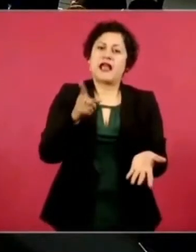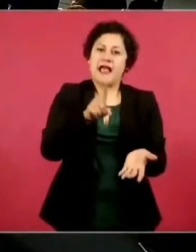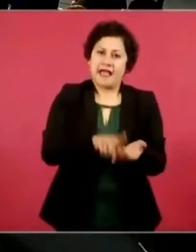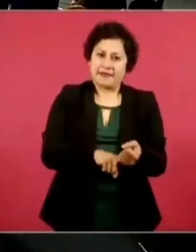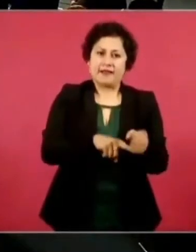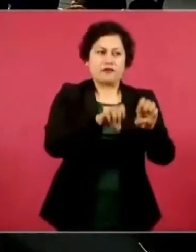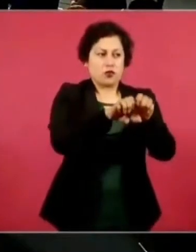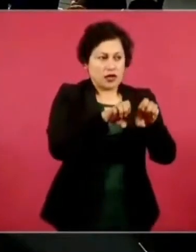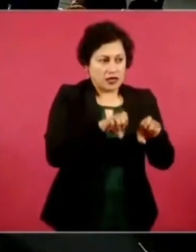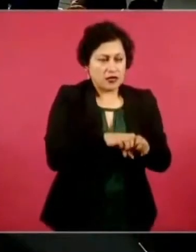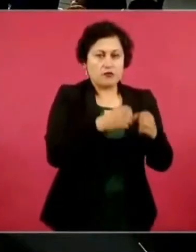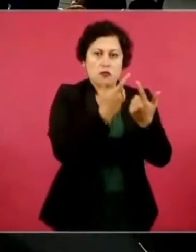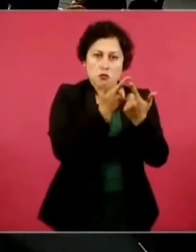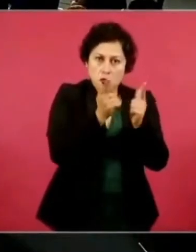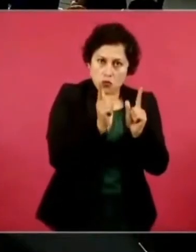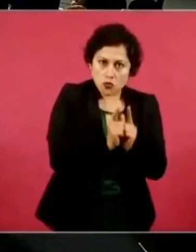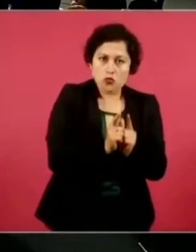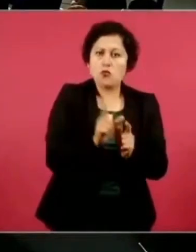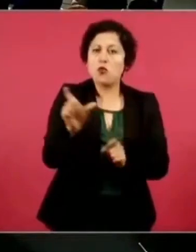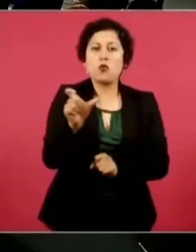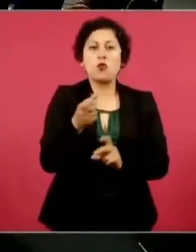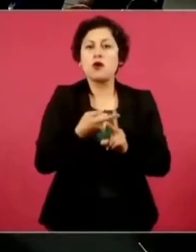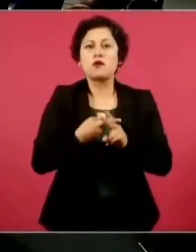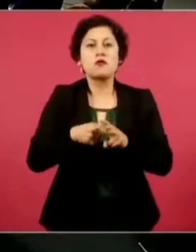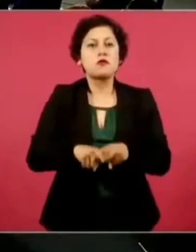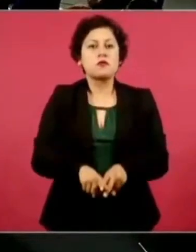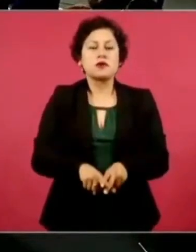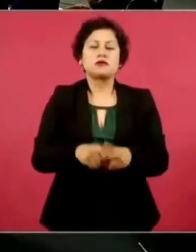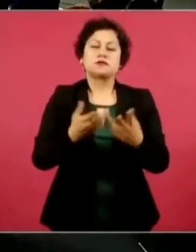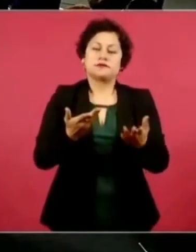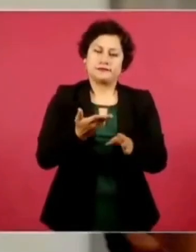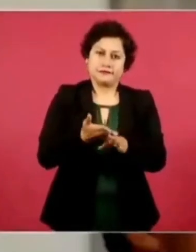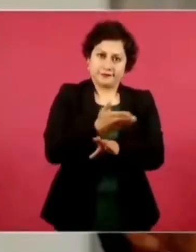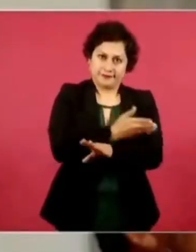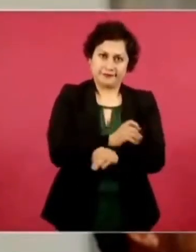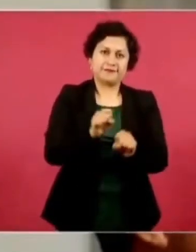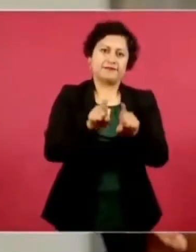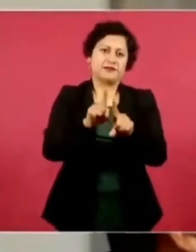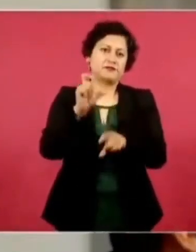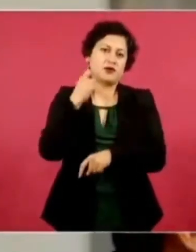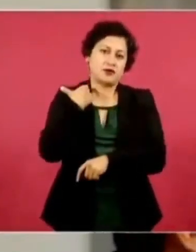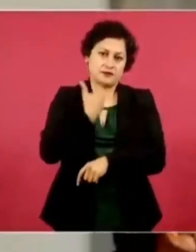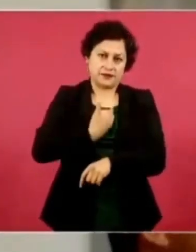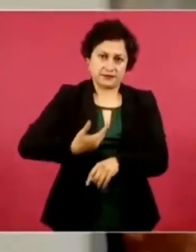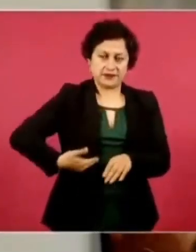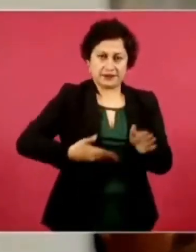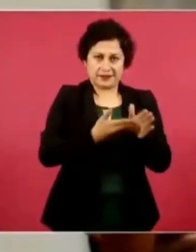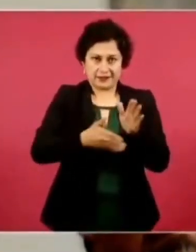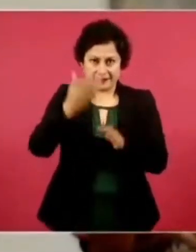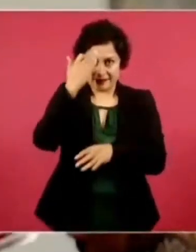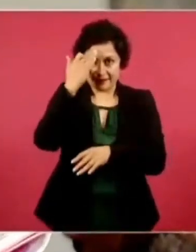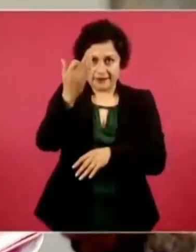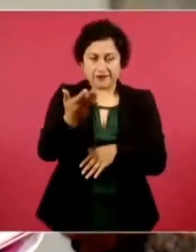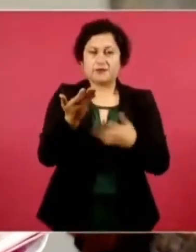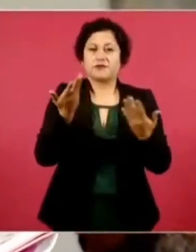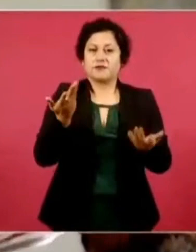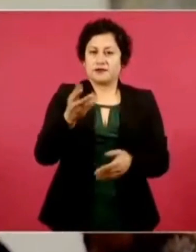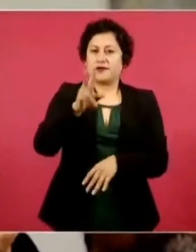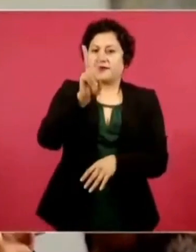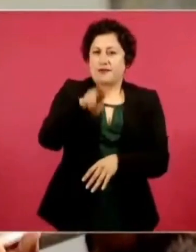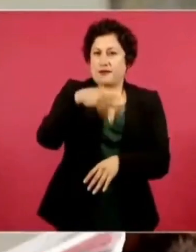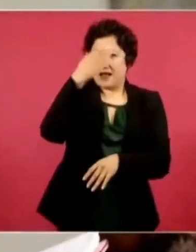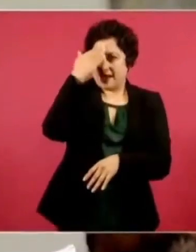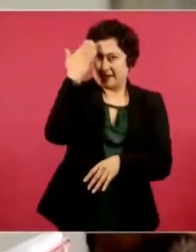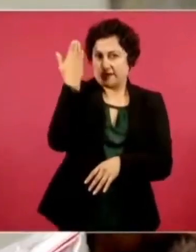Calderón. Y la otra, sin contar con el sexenio de Enrique Peña Nieto, que los colectivos, y eso se sabe muy bien, por ejemplo,